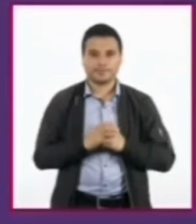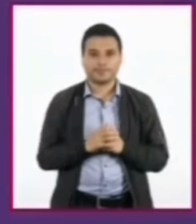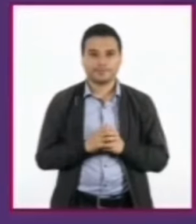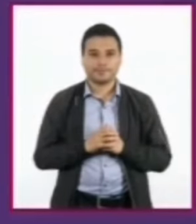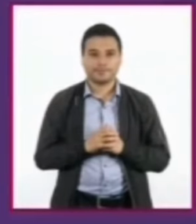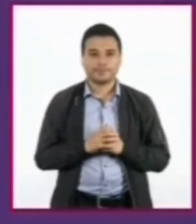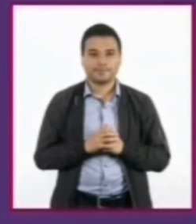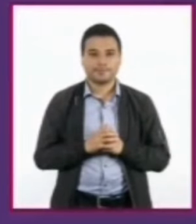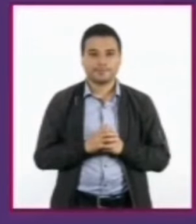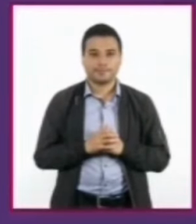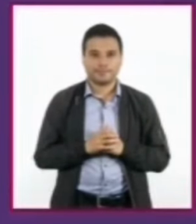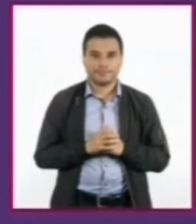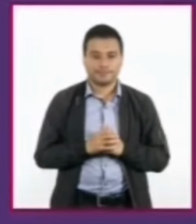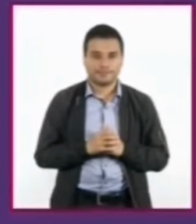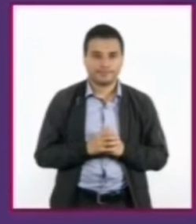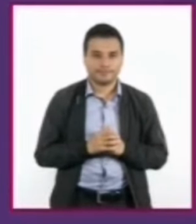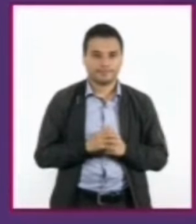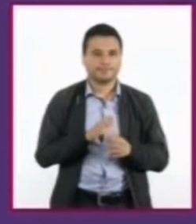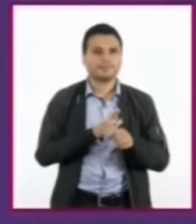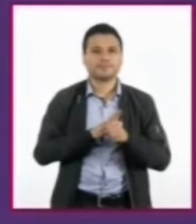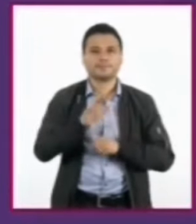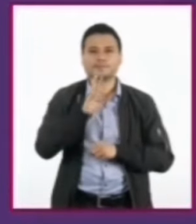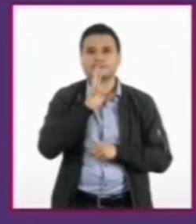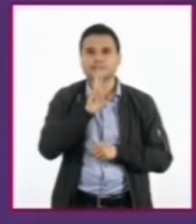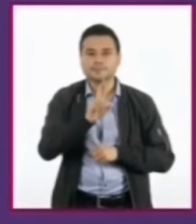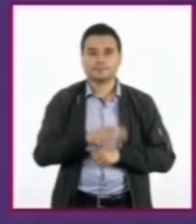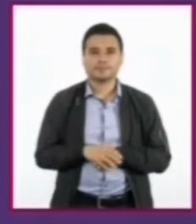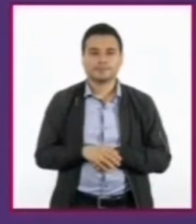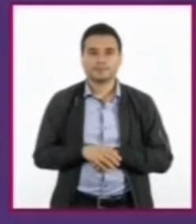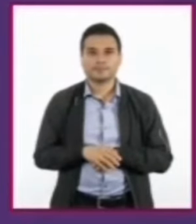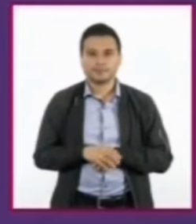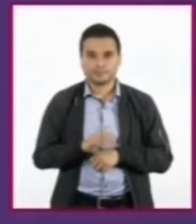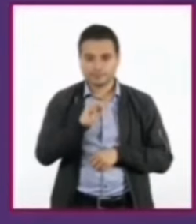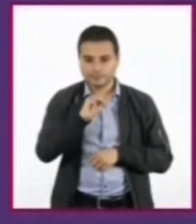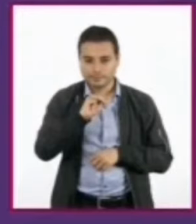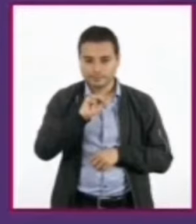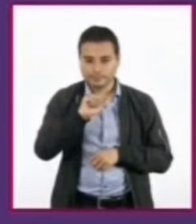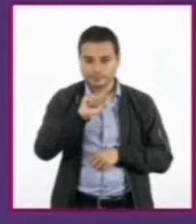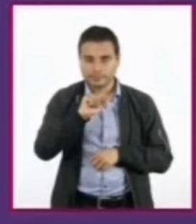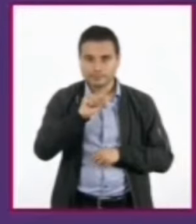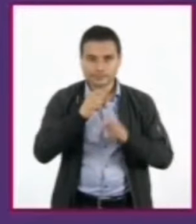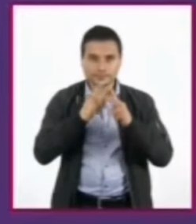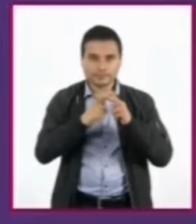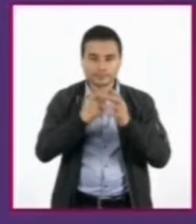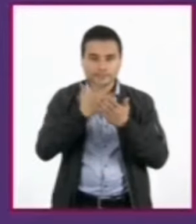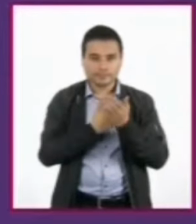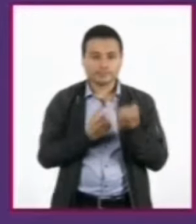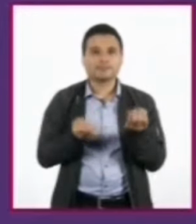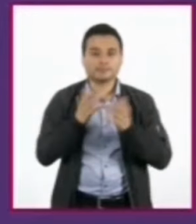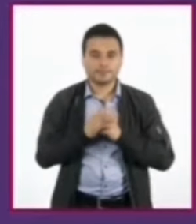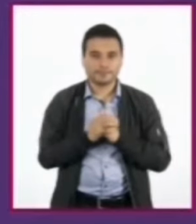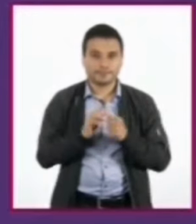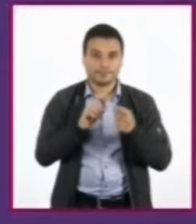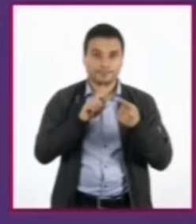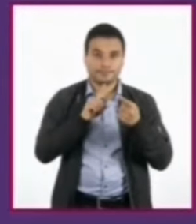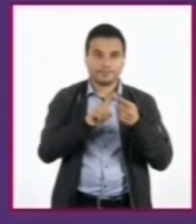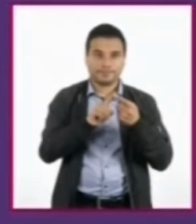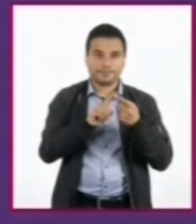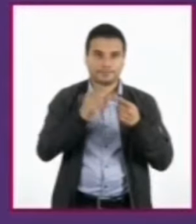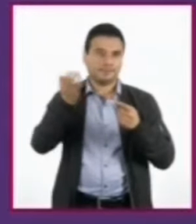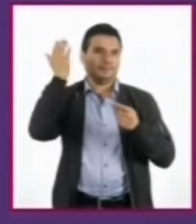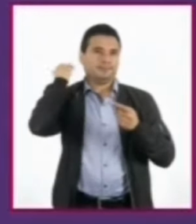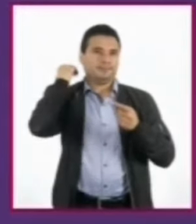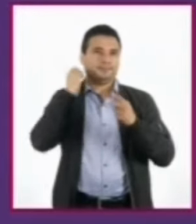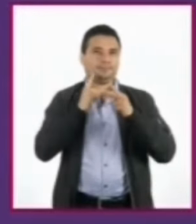Predice lo que sucederá. ¿Cómo será la magnitud de la masa del sistema cerrado? A. Menor que